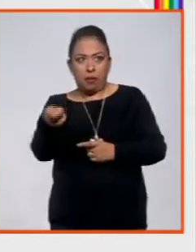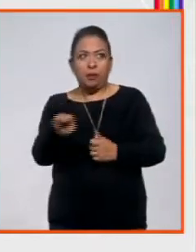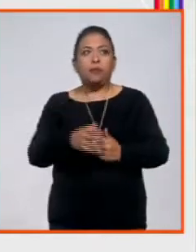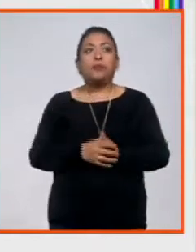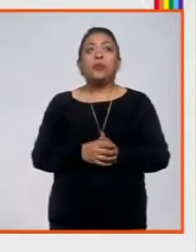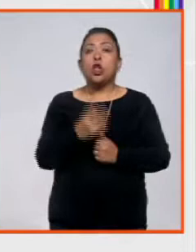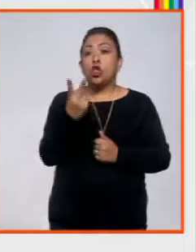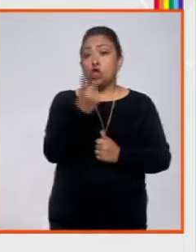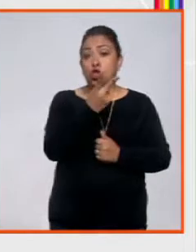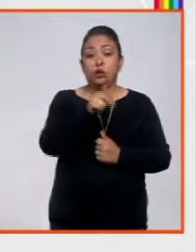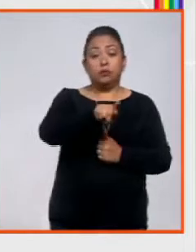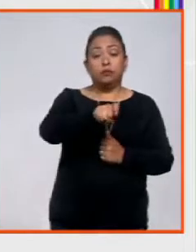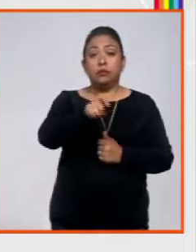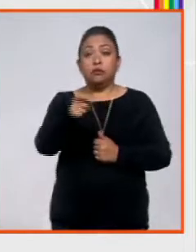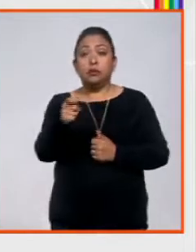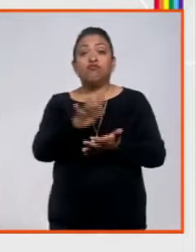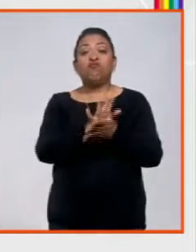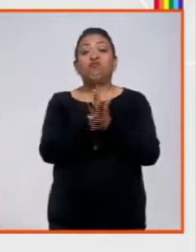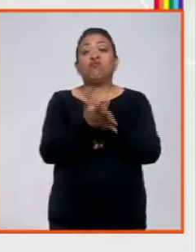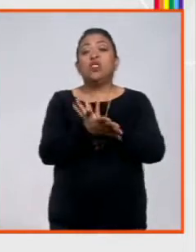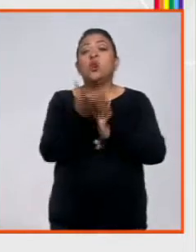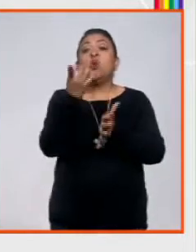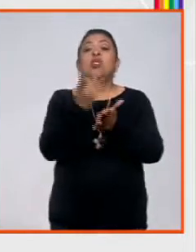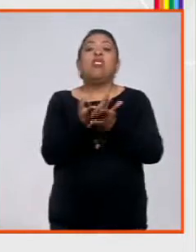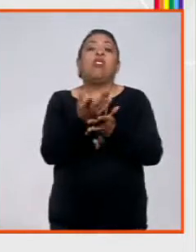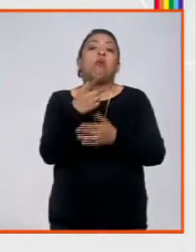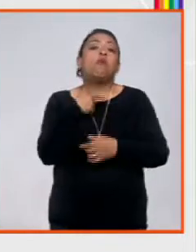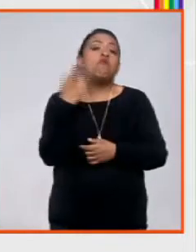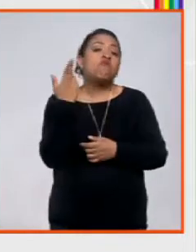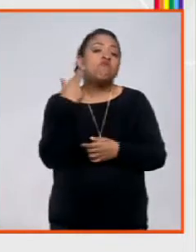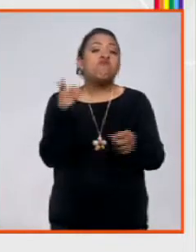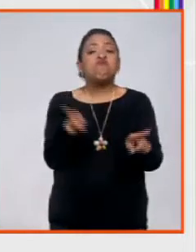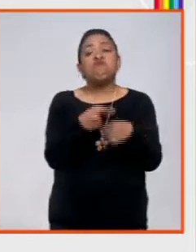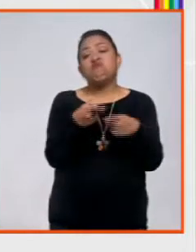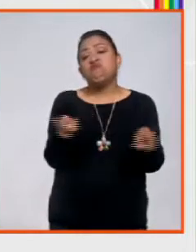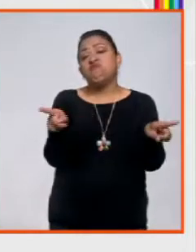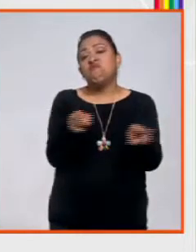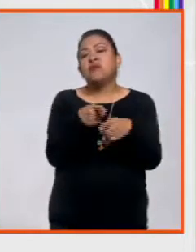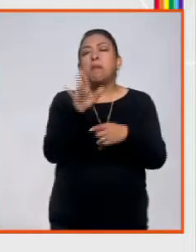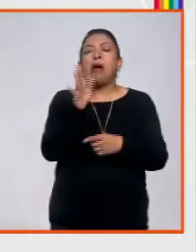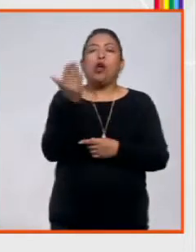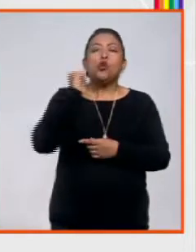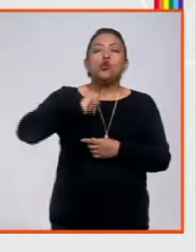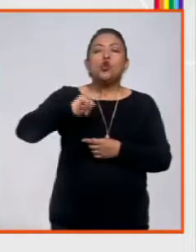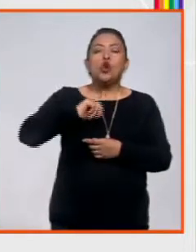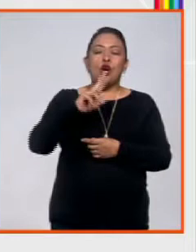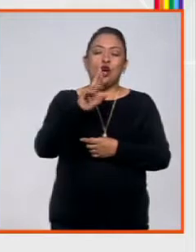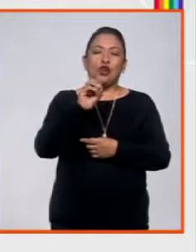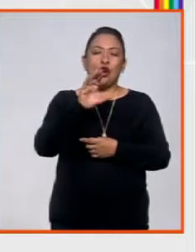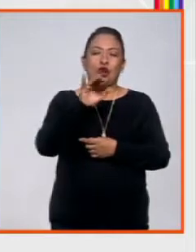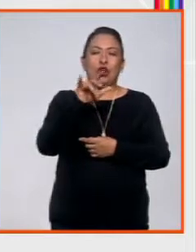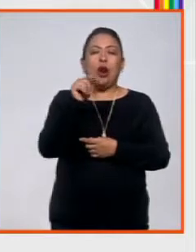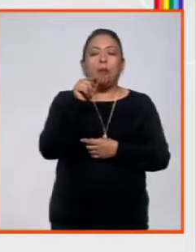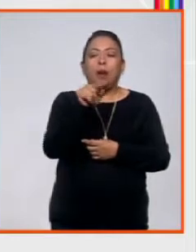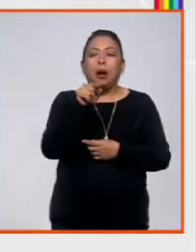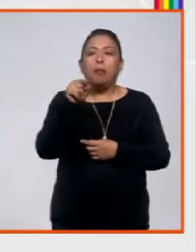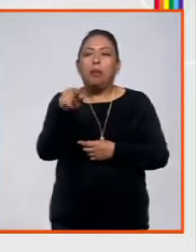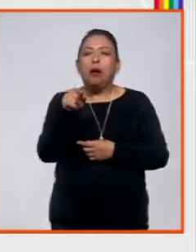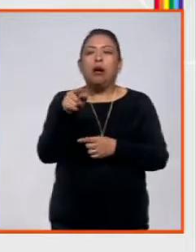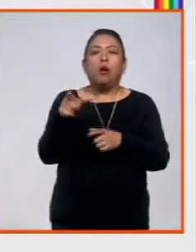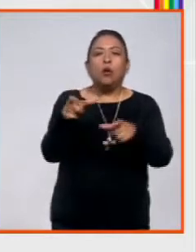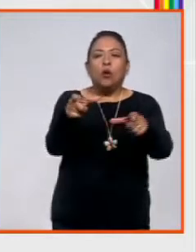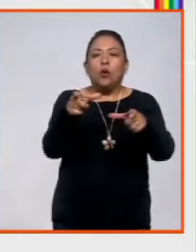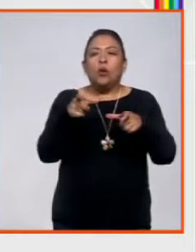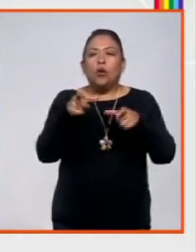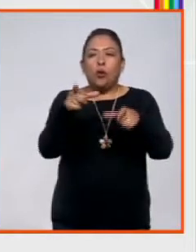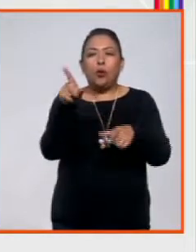dos estas prestaciones se van a convertir prácticamente en rocolas prácticamente y aquí estuvo presente y fue uno de los temas que sabrá nuestra